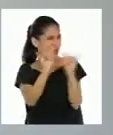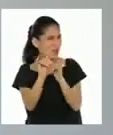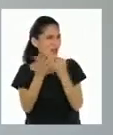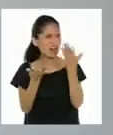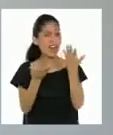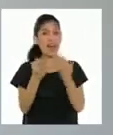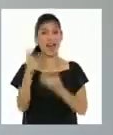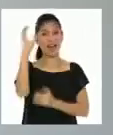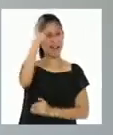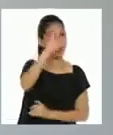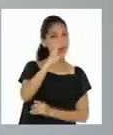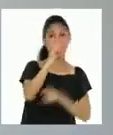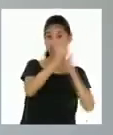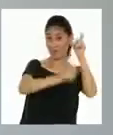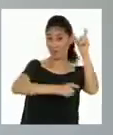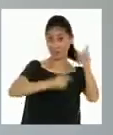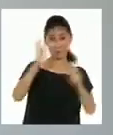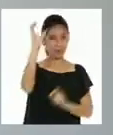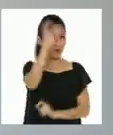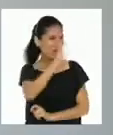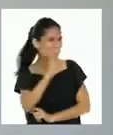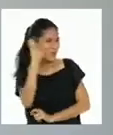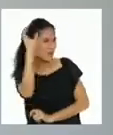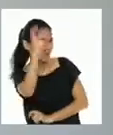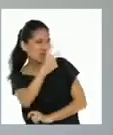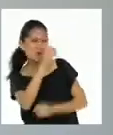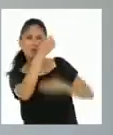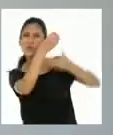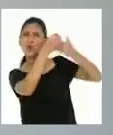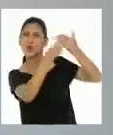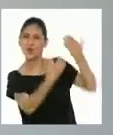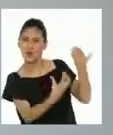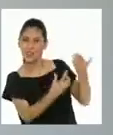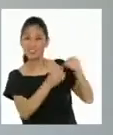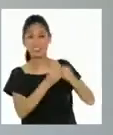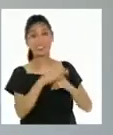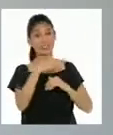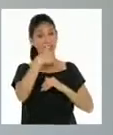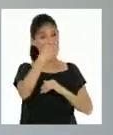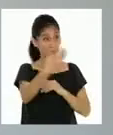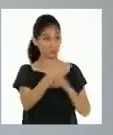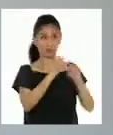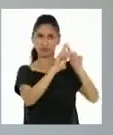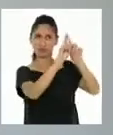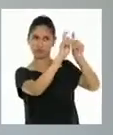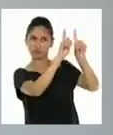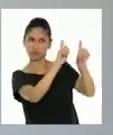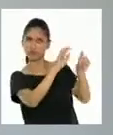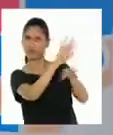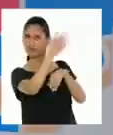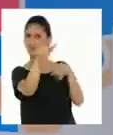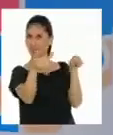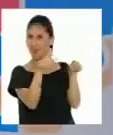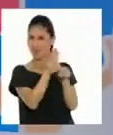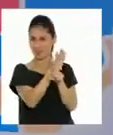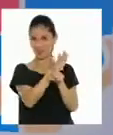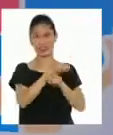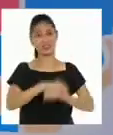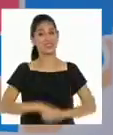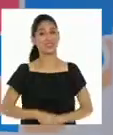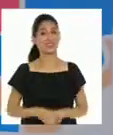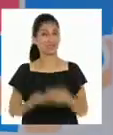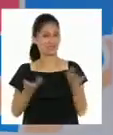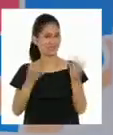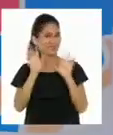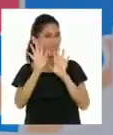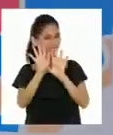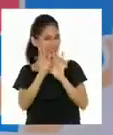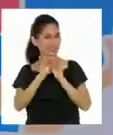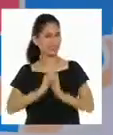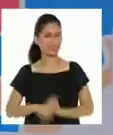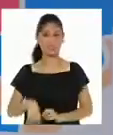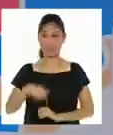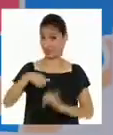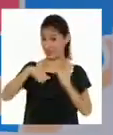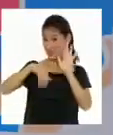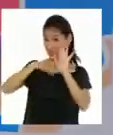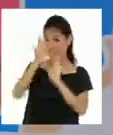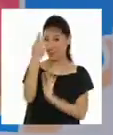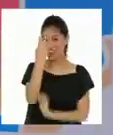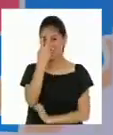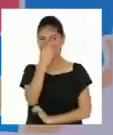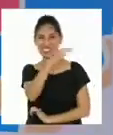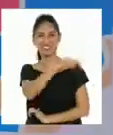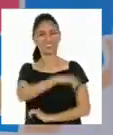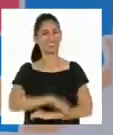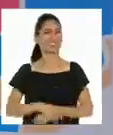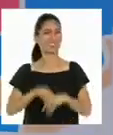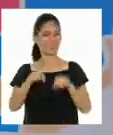censo poblacional, dado que se entrevista a todas las personas. Entonces, con la magia de la